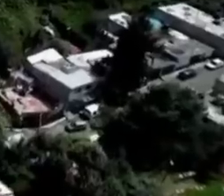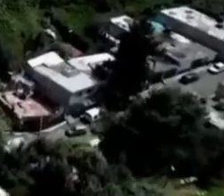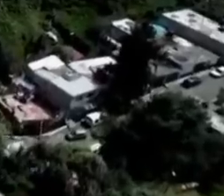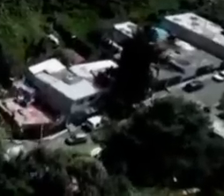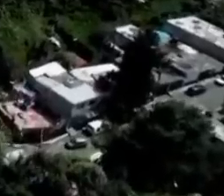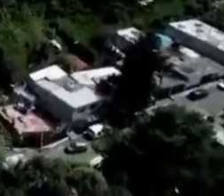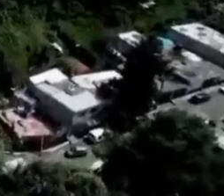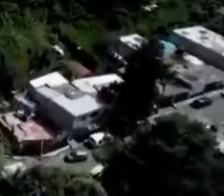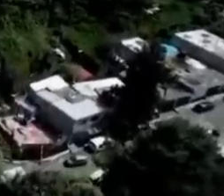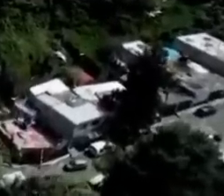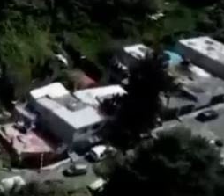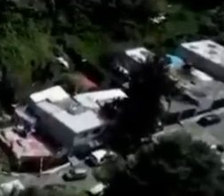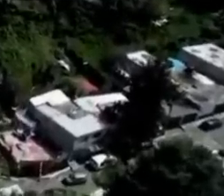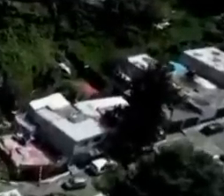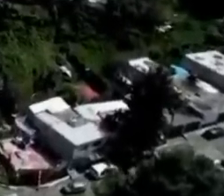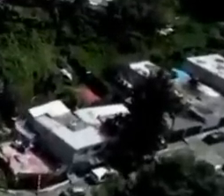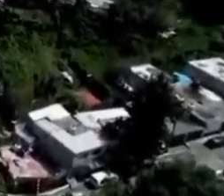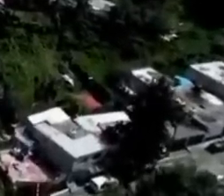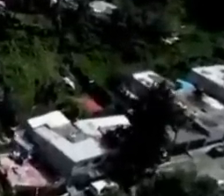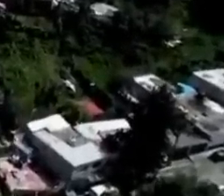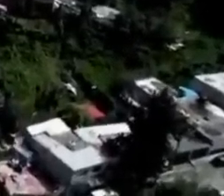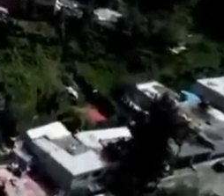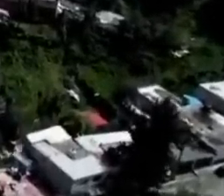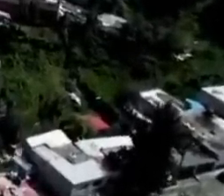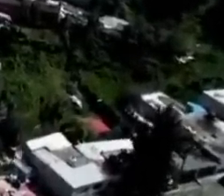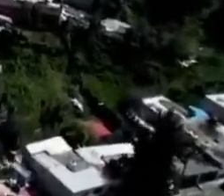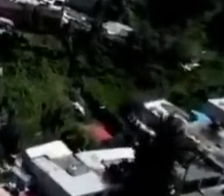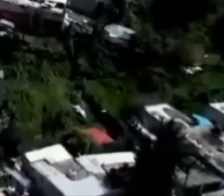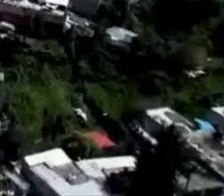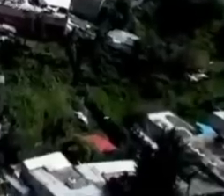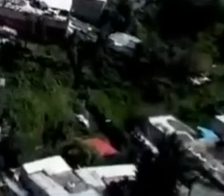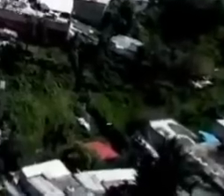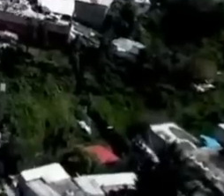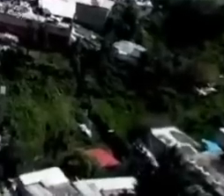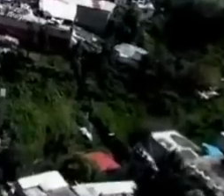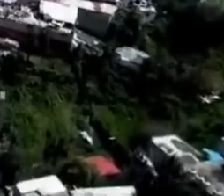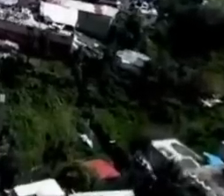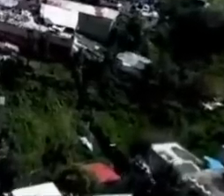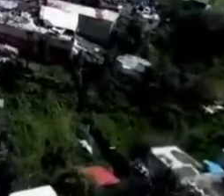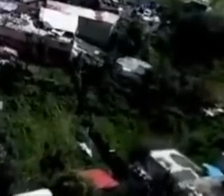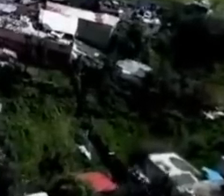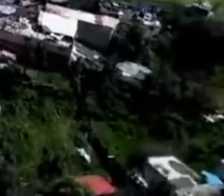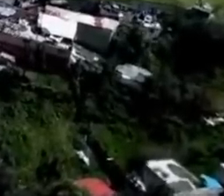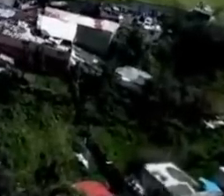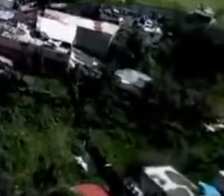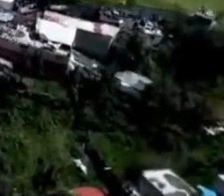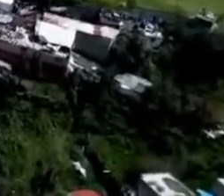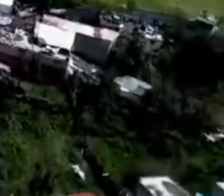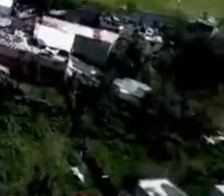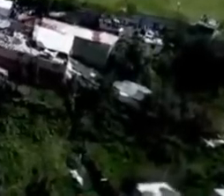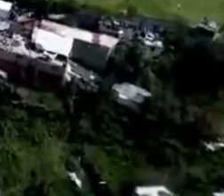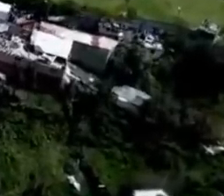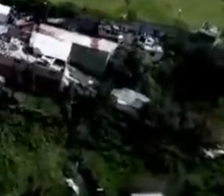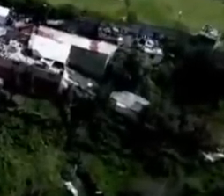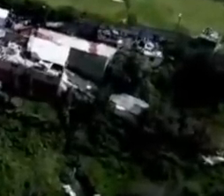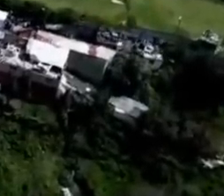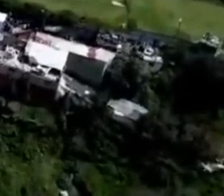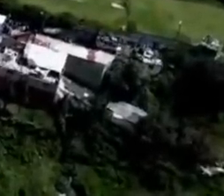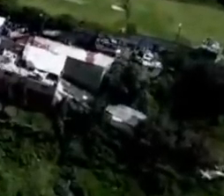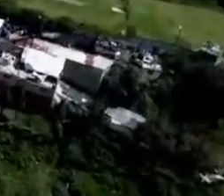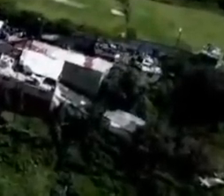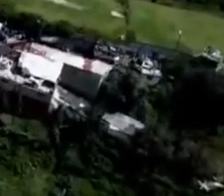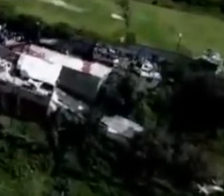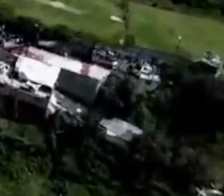Rubalcaba, alcalde de Coajimalpa, reconoció el trabajo que ha realizado la doctora Claudia Sheinbaum en la zona.